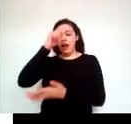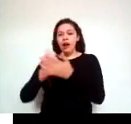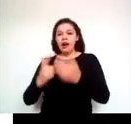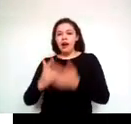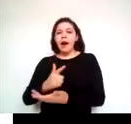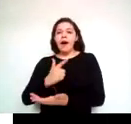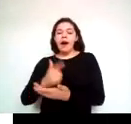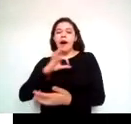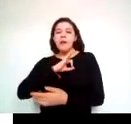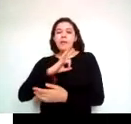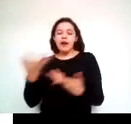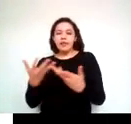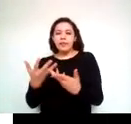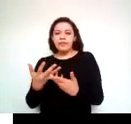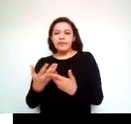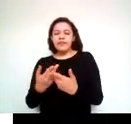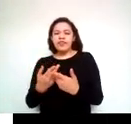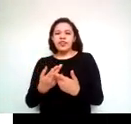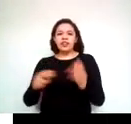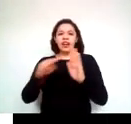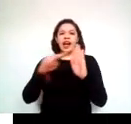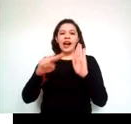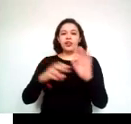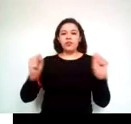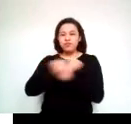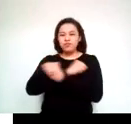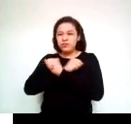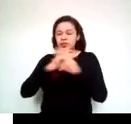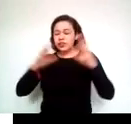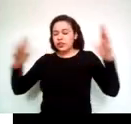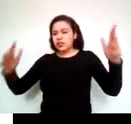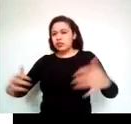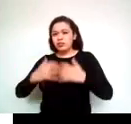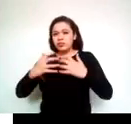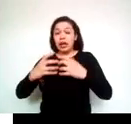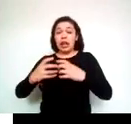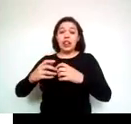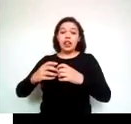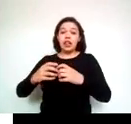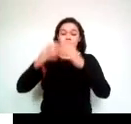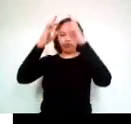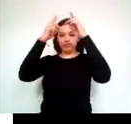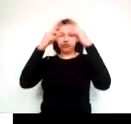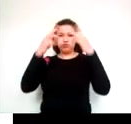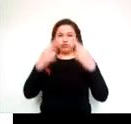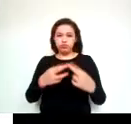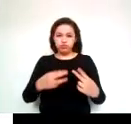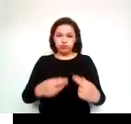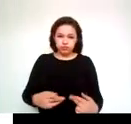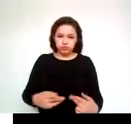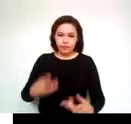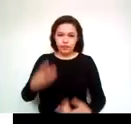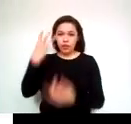presenciar los especifica la norma como explosiones, derrumbes, incendios de gran magnitud, accidentes